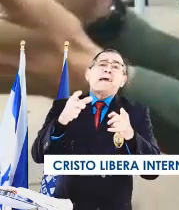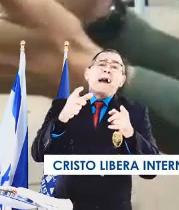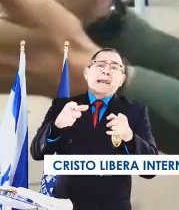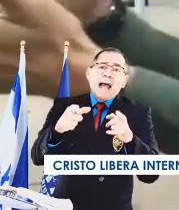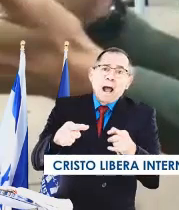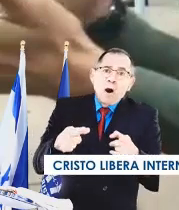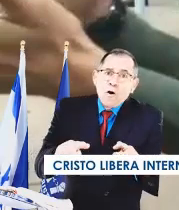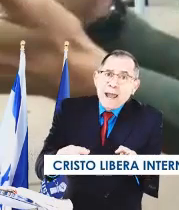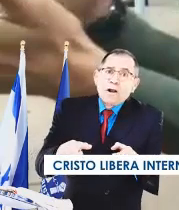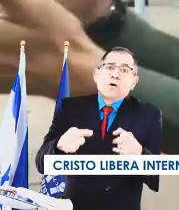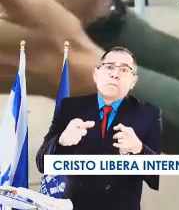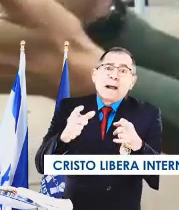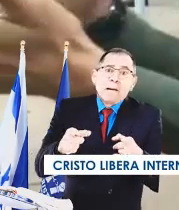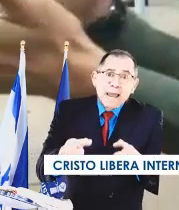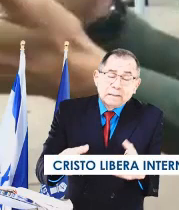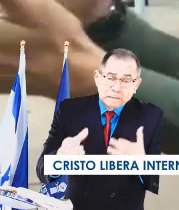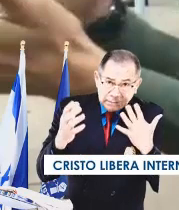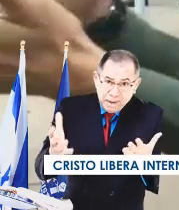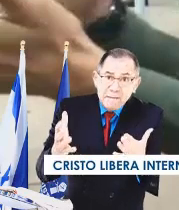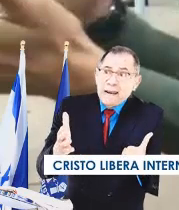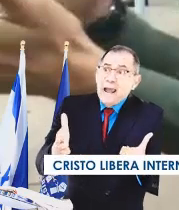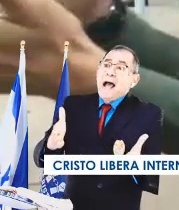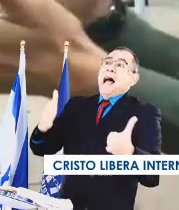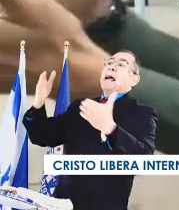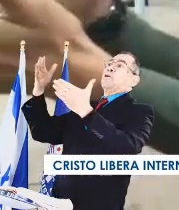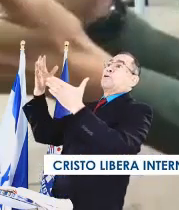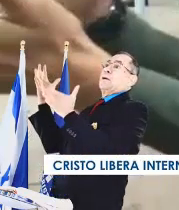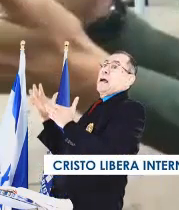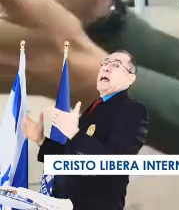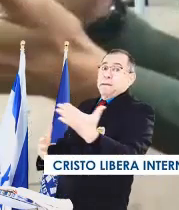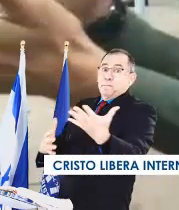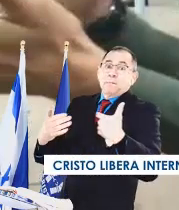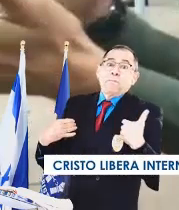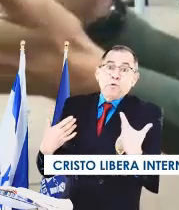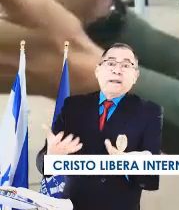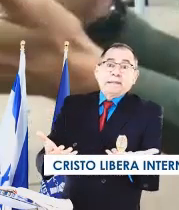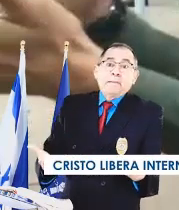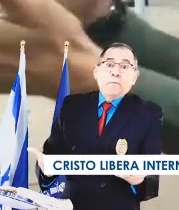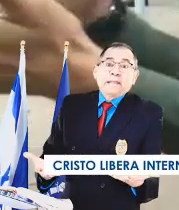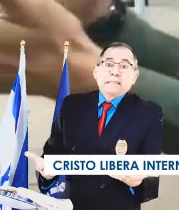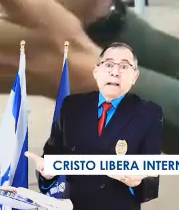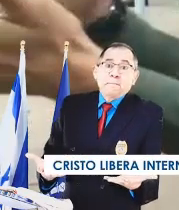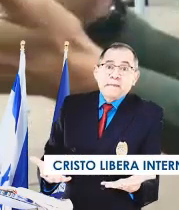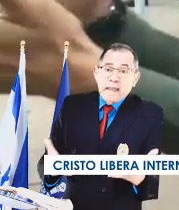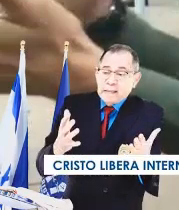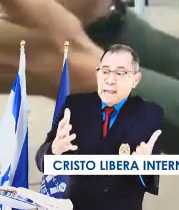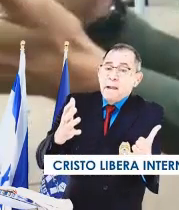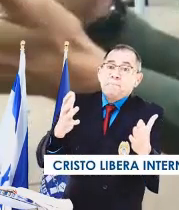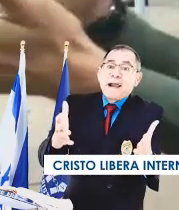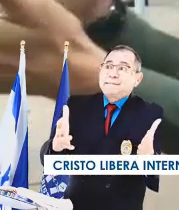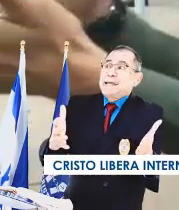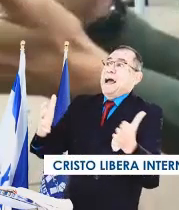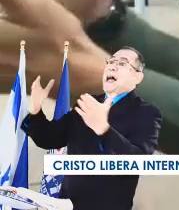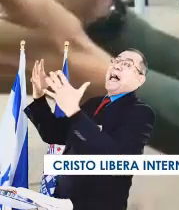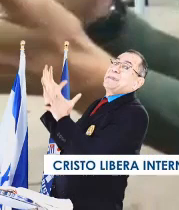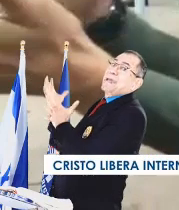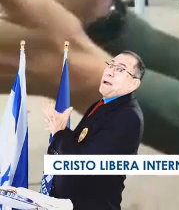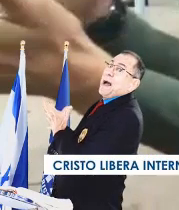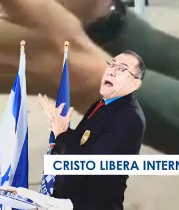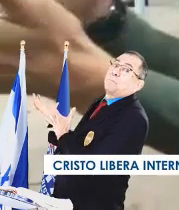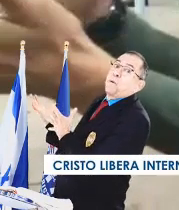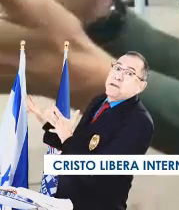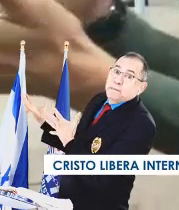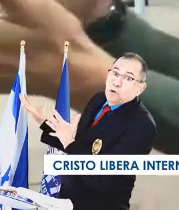van a viajar ahora van a viajar van a viajar allá van a instalar